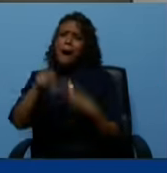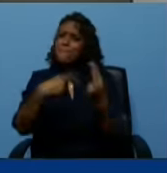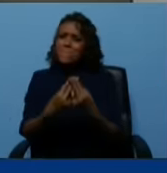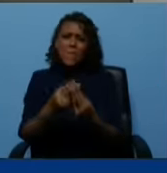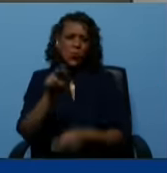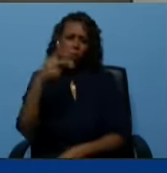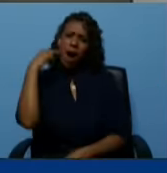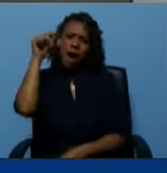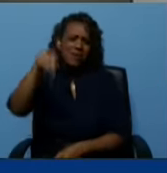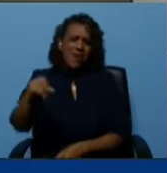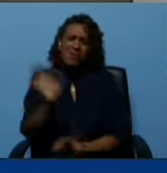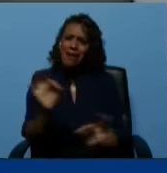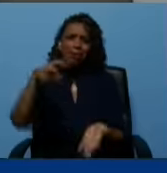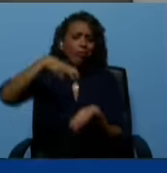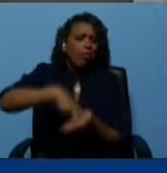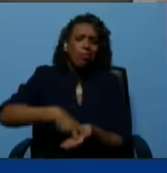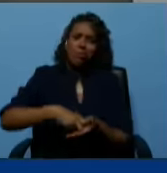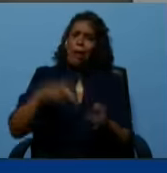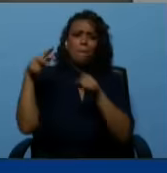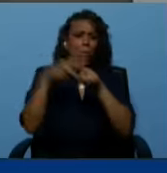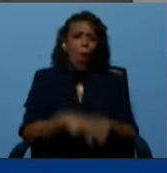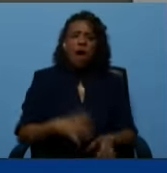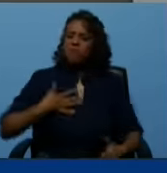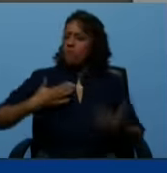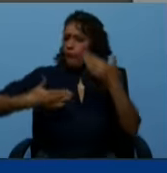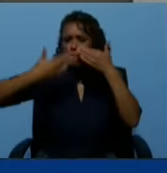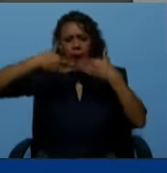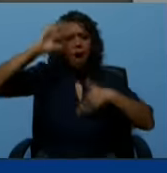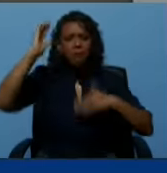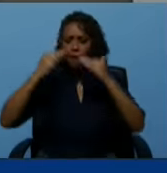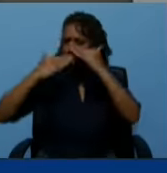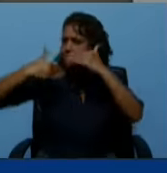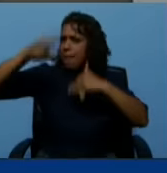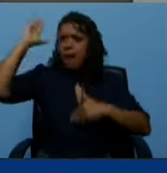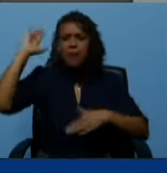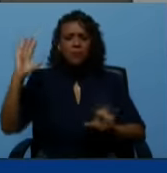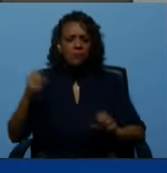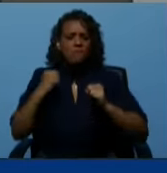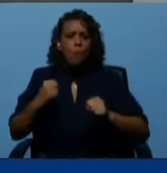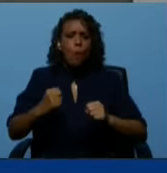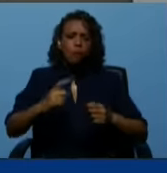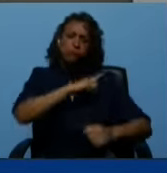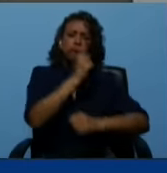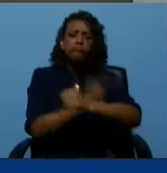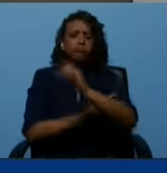aquí no se rinde nadie. Aquí lo que vamos es pa'lante, pa'lante y pa'lante.